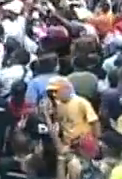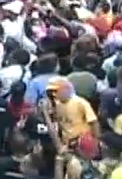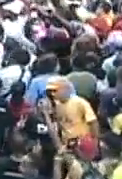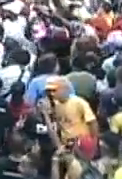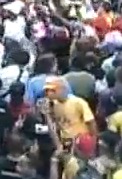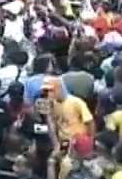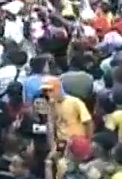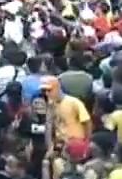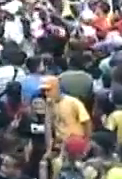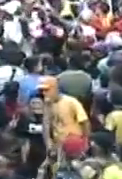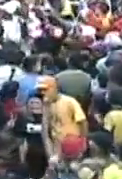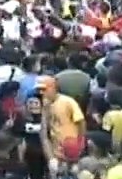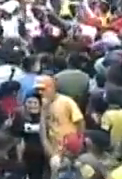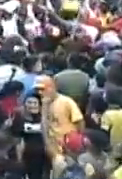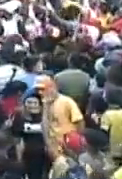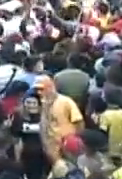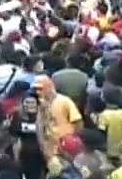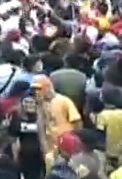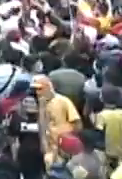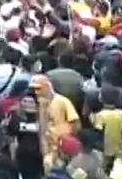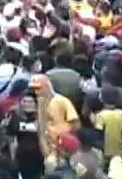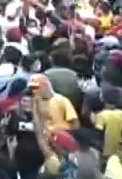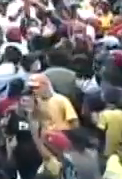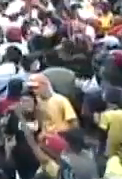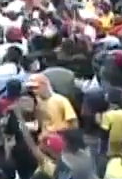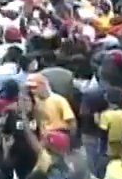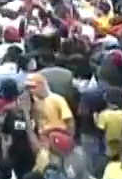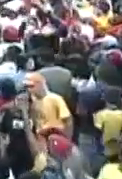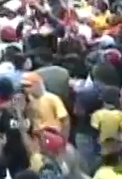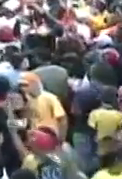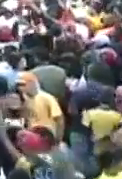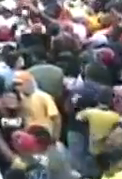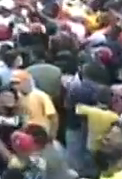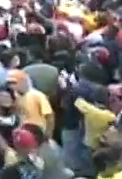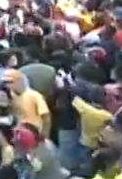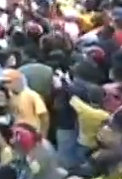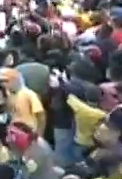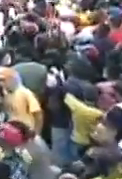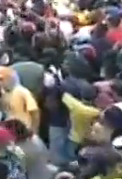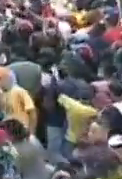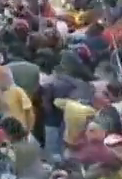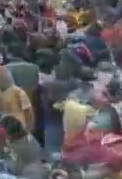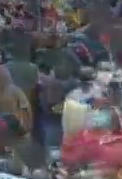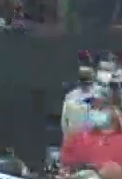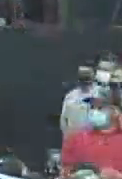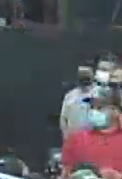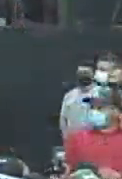el modelo de economía real que Venezuela se plantea para este año